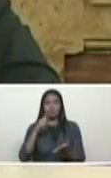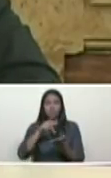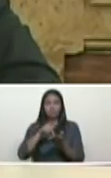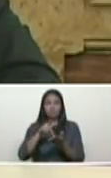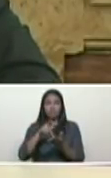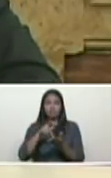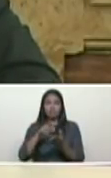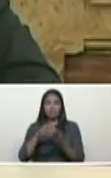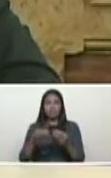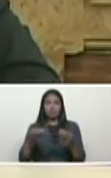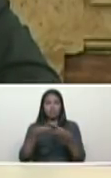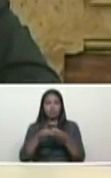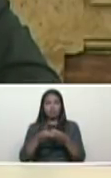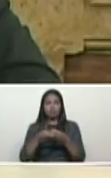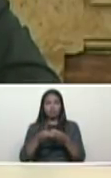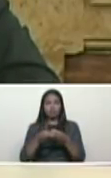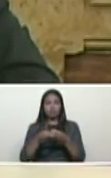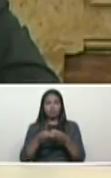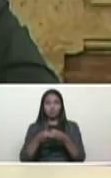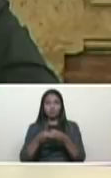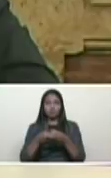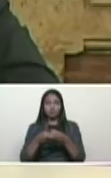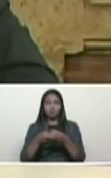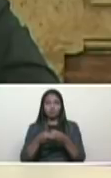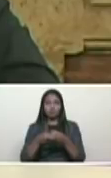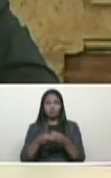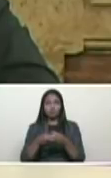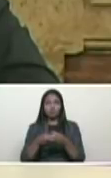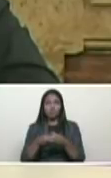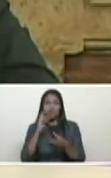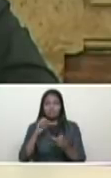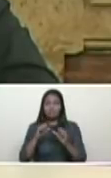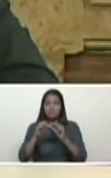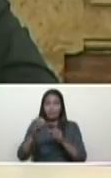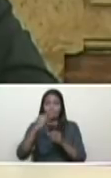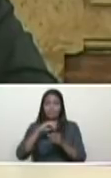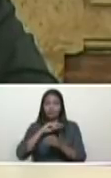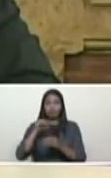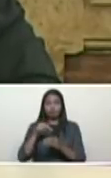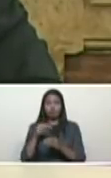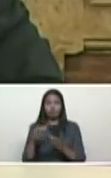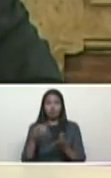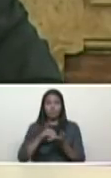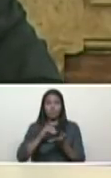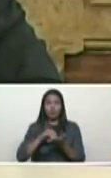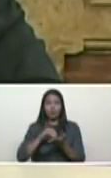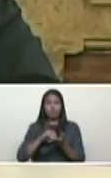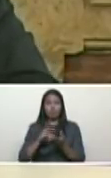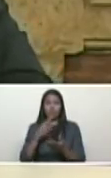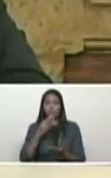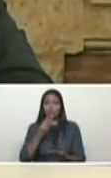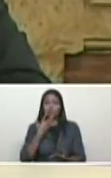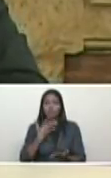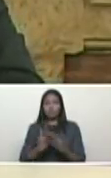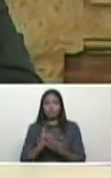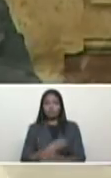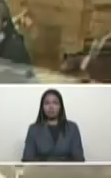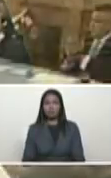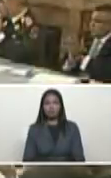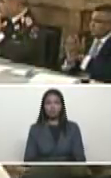y quedamos instalados de manera permanente en sesión permanente muchas gracias